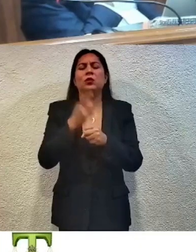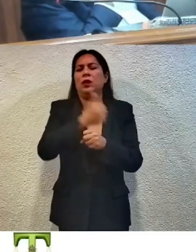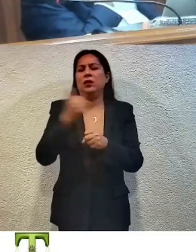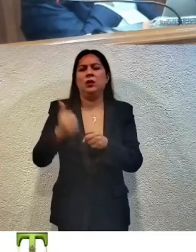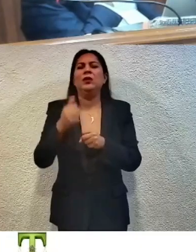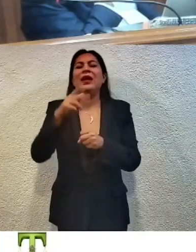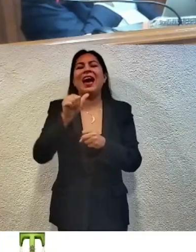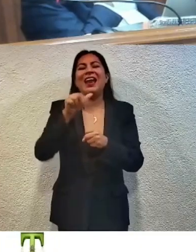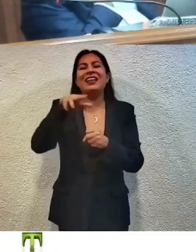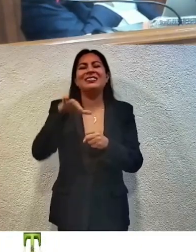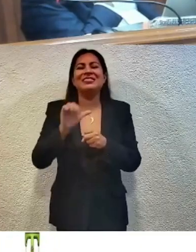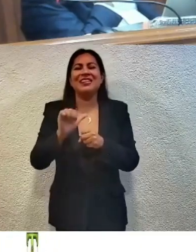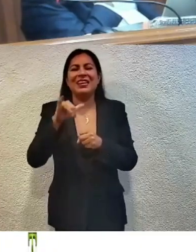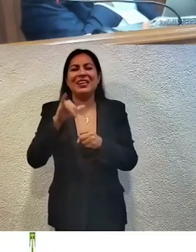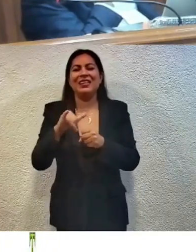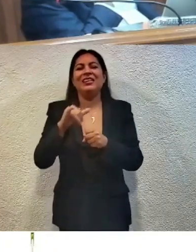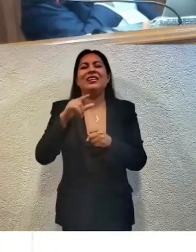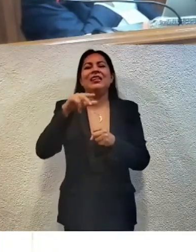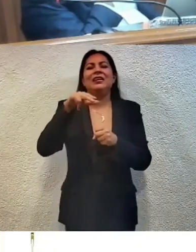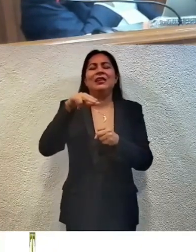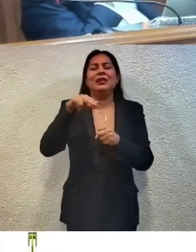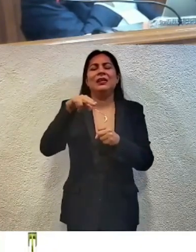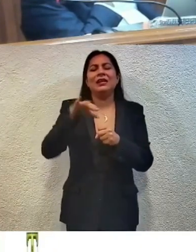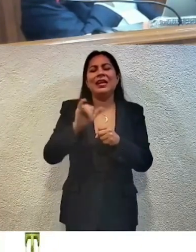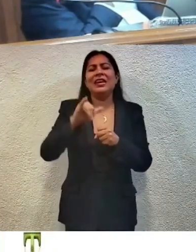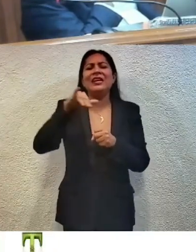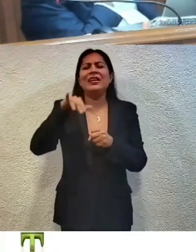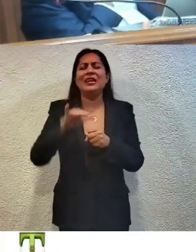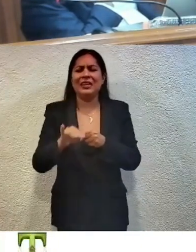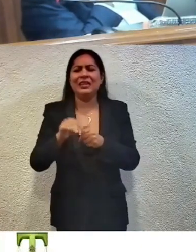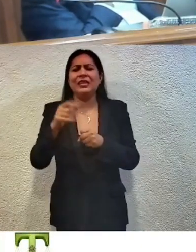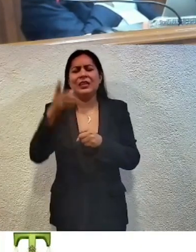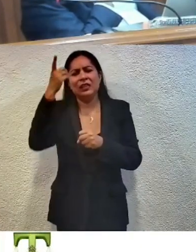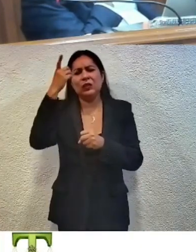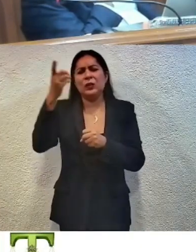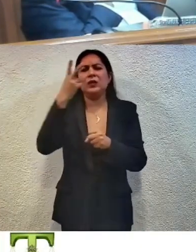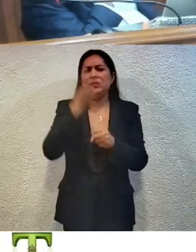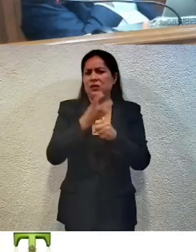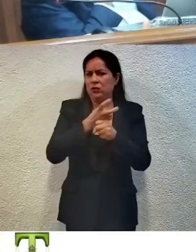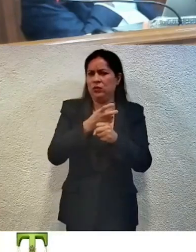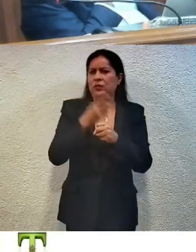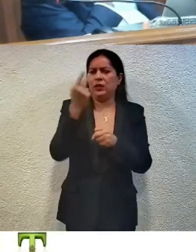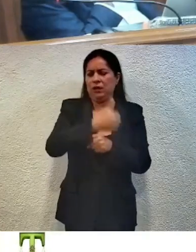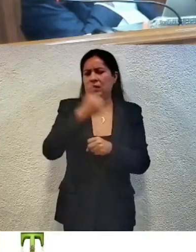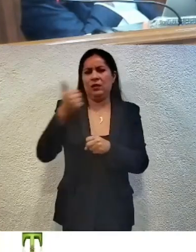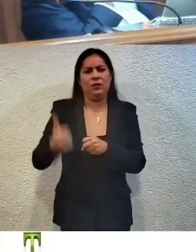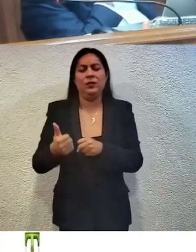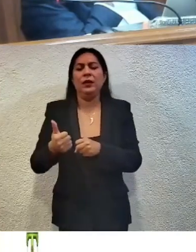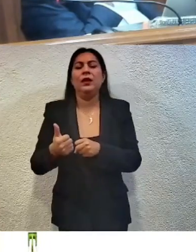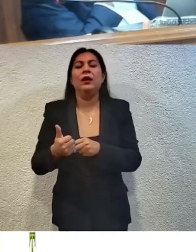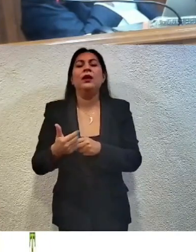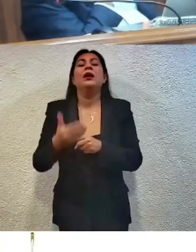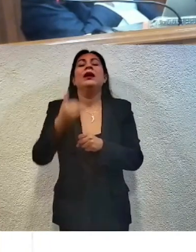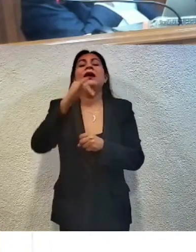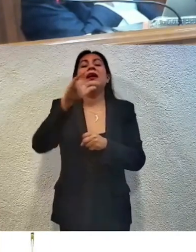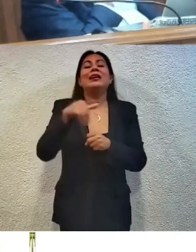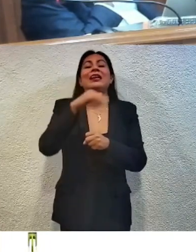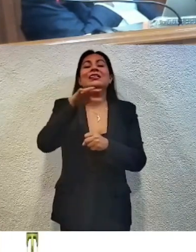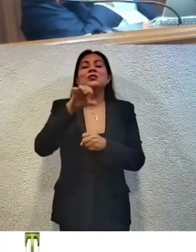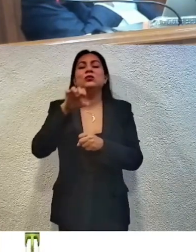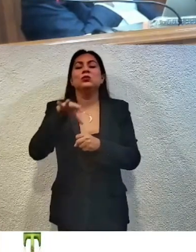Ocampo Manzanares y Nélida Guevara Larcón, propietario y suplente respectivamente. Jesús